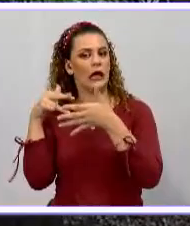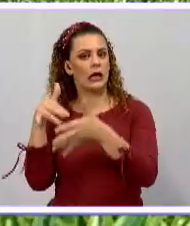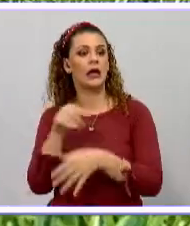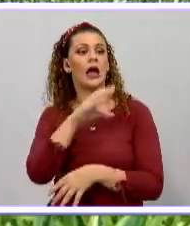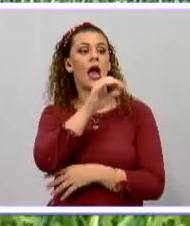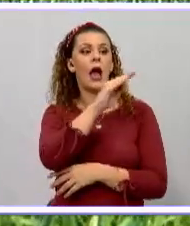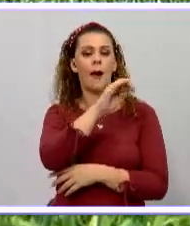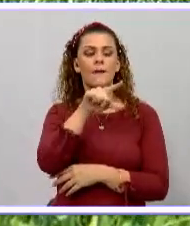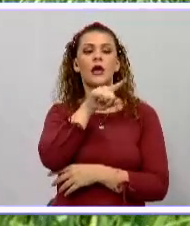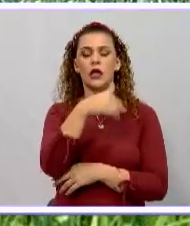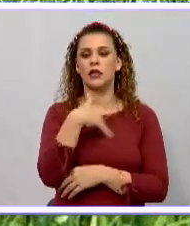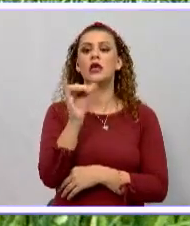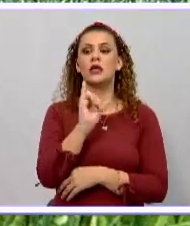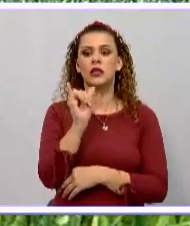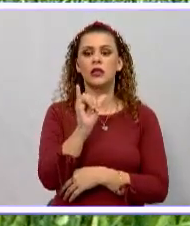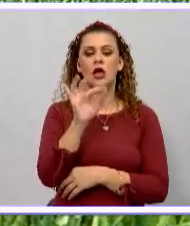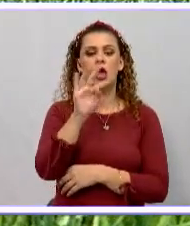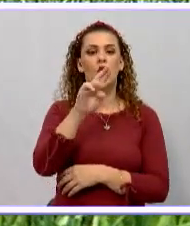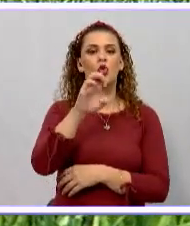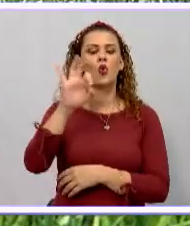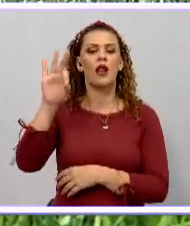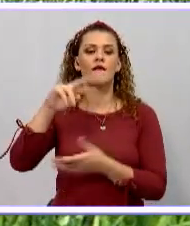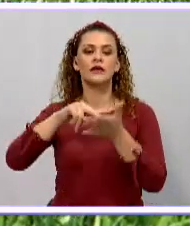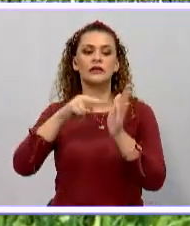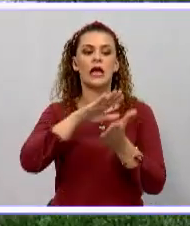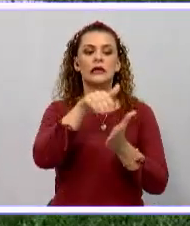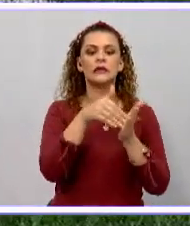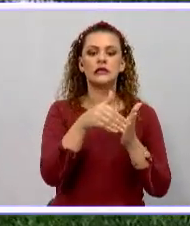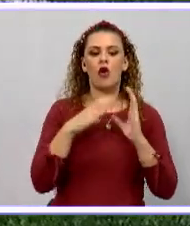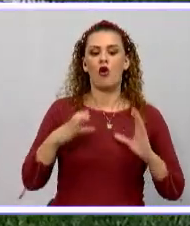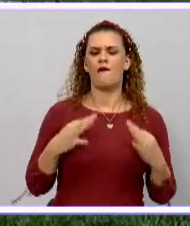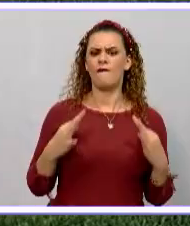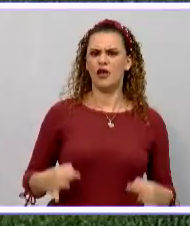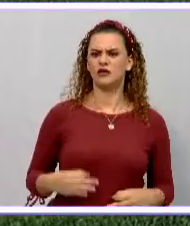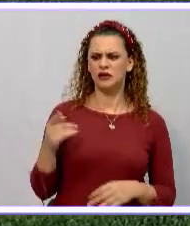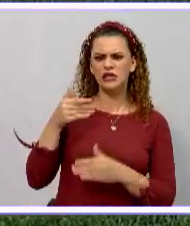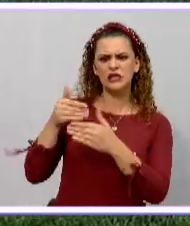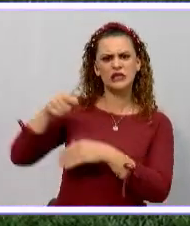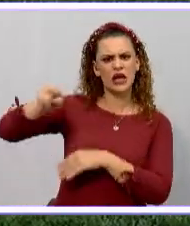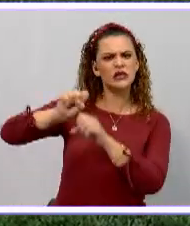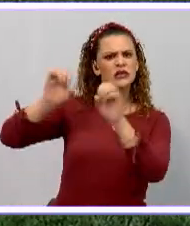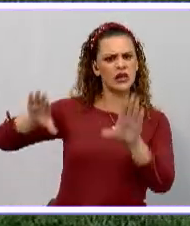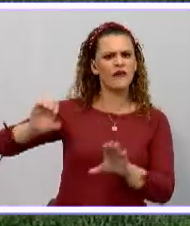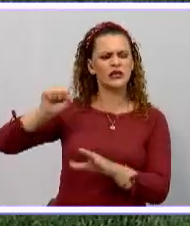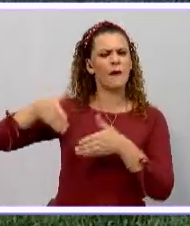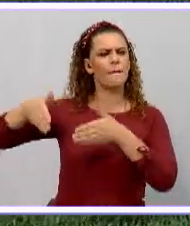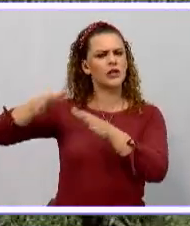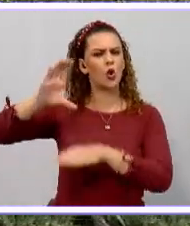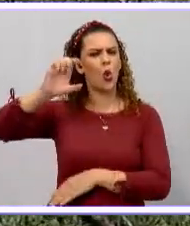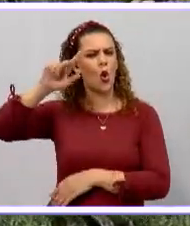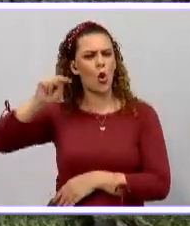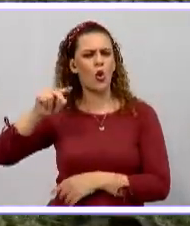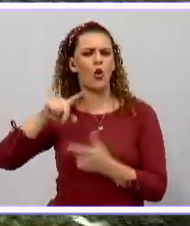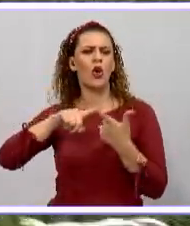Campbell también tiene twelve Verdad que es un centro de acondicionamiento físico aquí cerca aquí el Paseo Colón creo que tiene